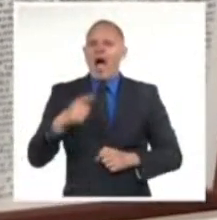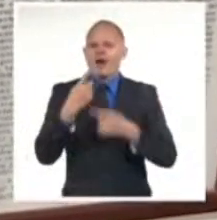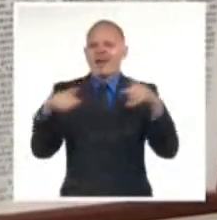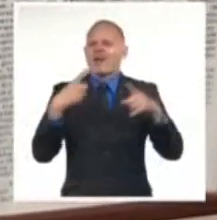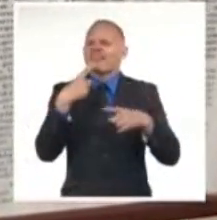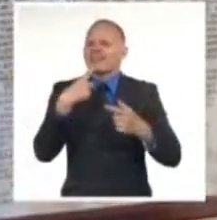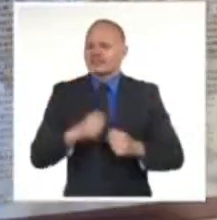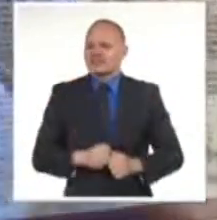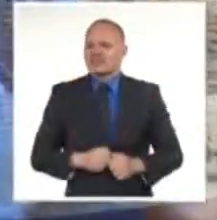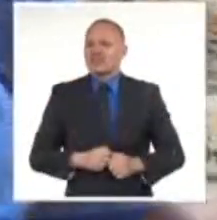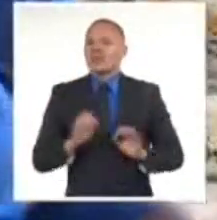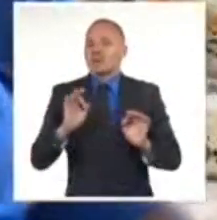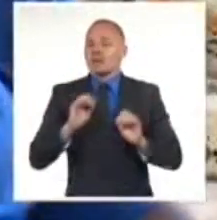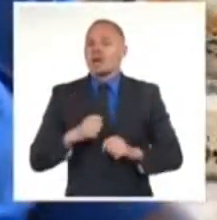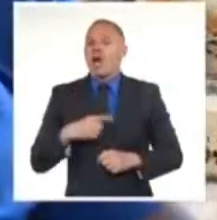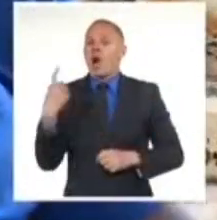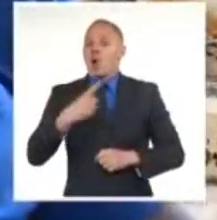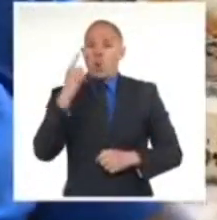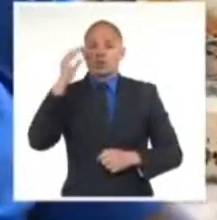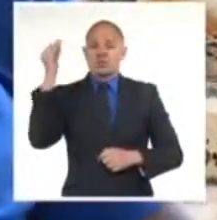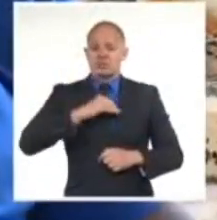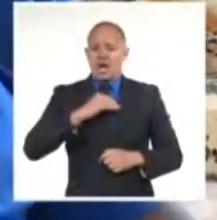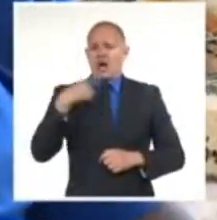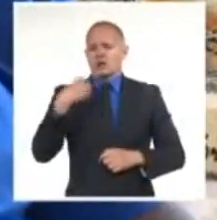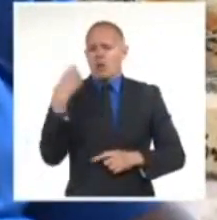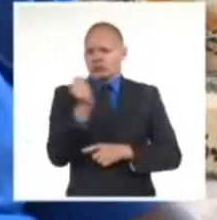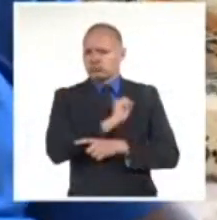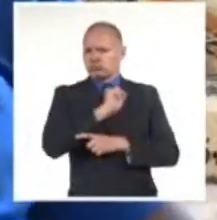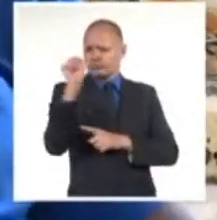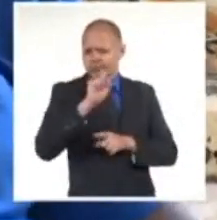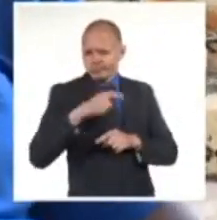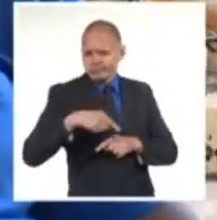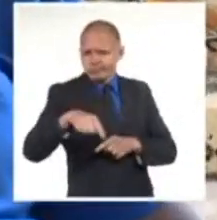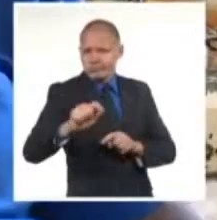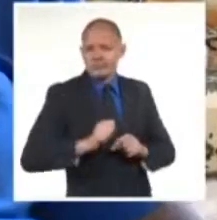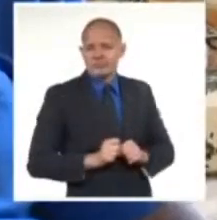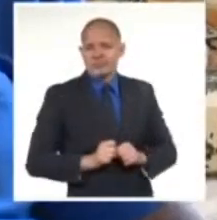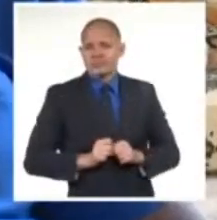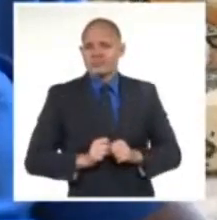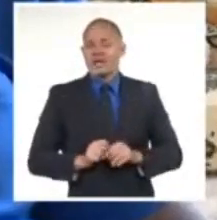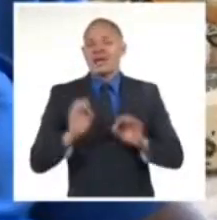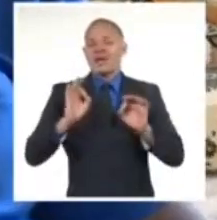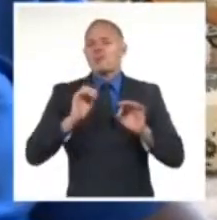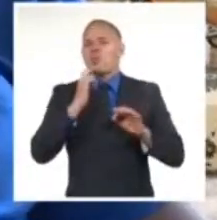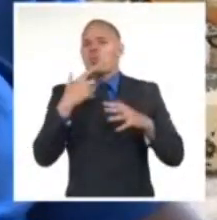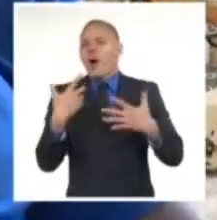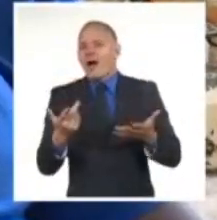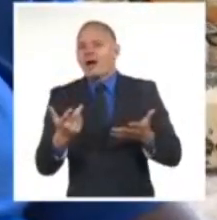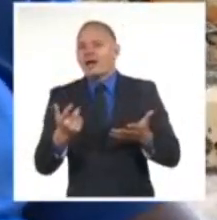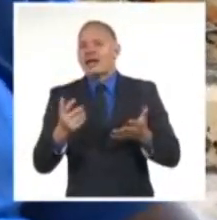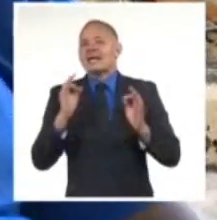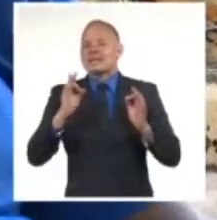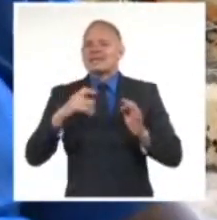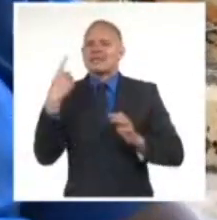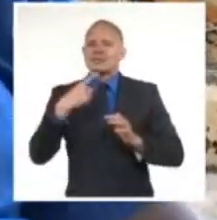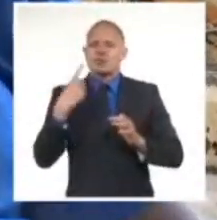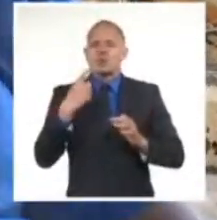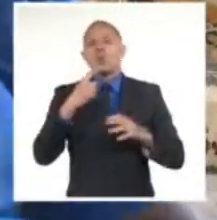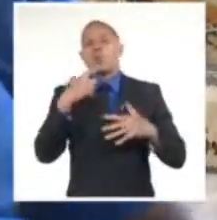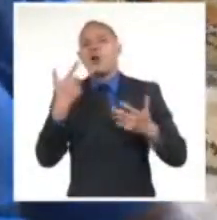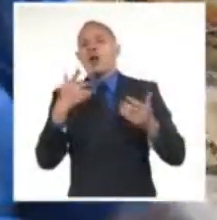Sabiendo que hemos de triunfar en aras de paz